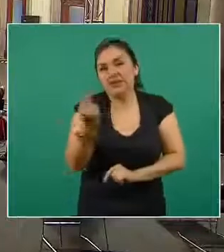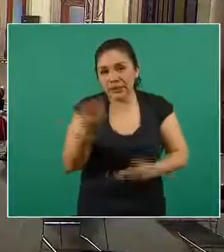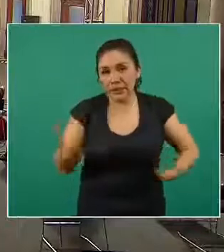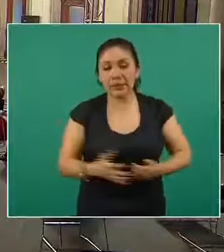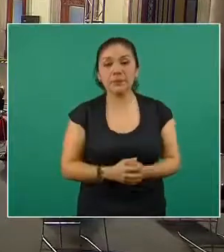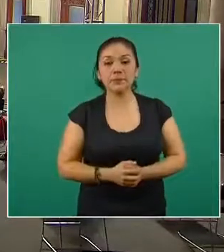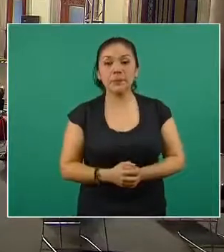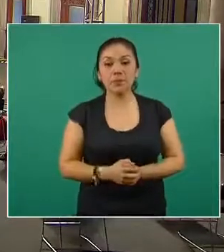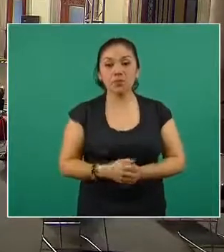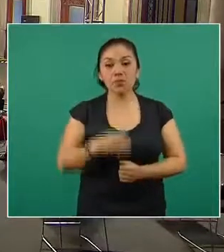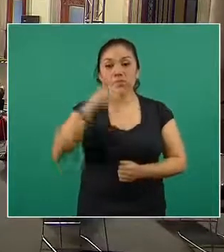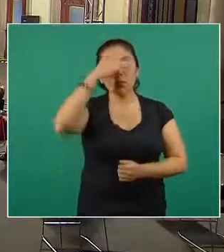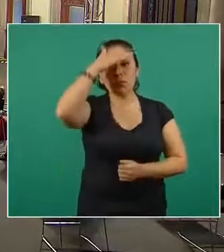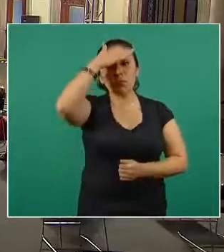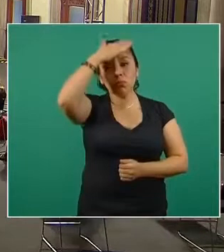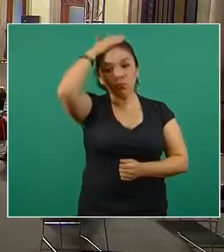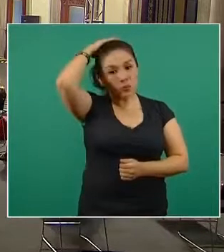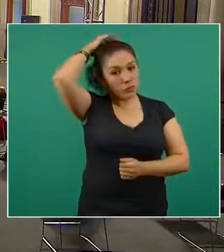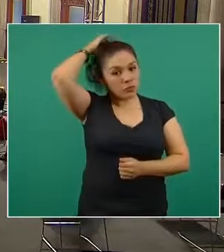la siguiente.